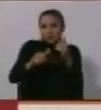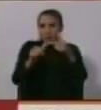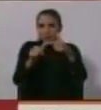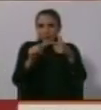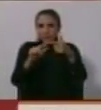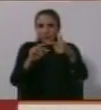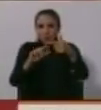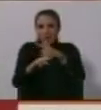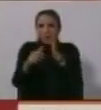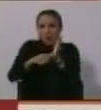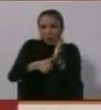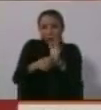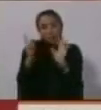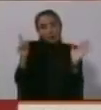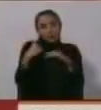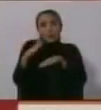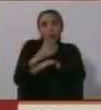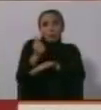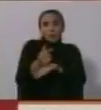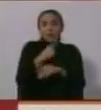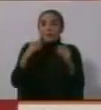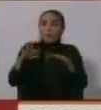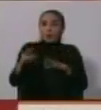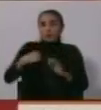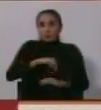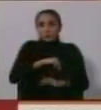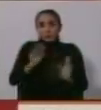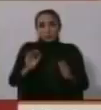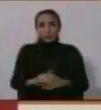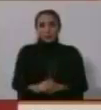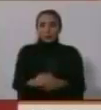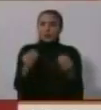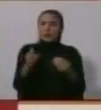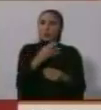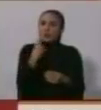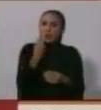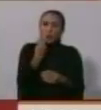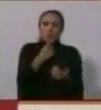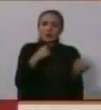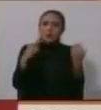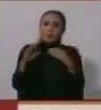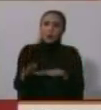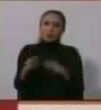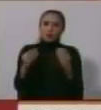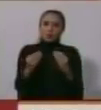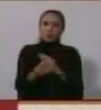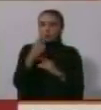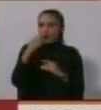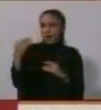nosotros. Así acabaron con buena parte de la juventud nuestra. Con la juventud comunista,